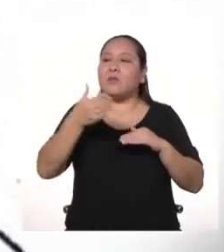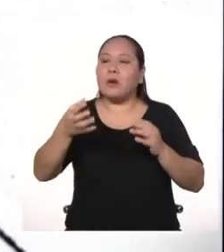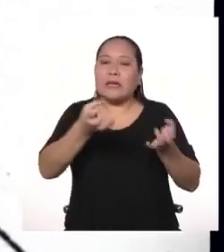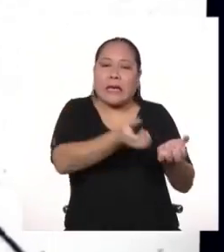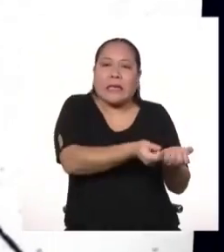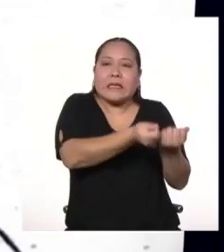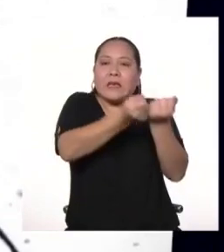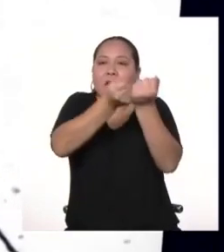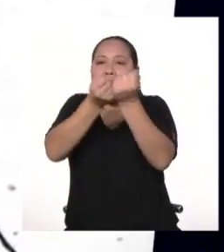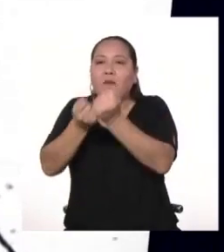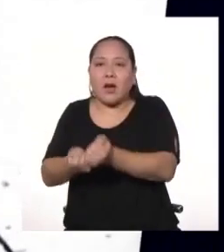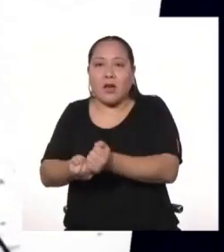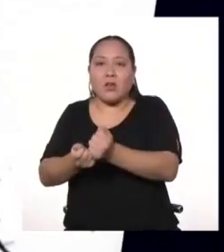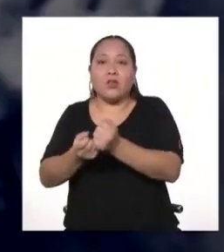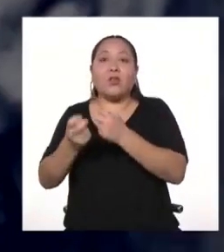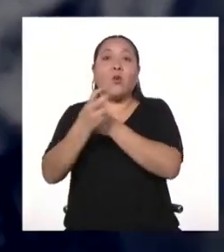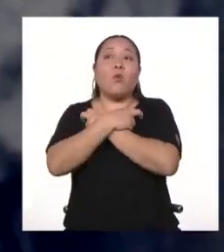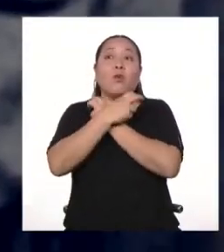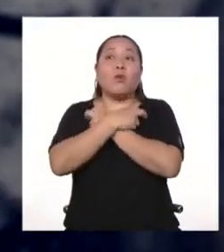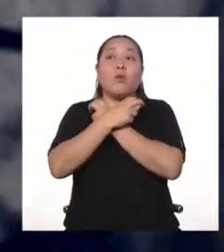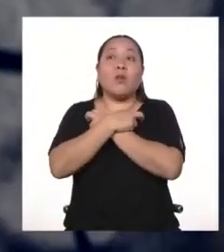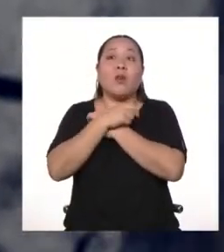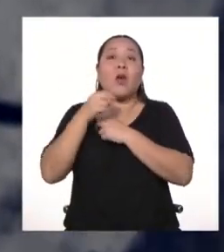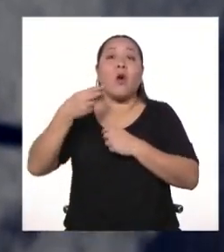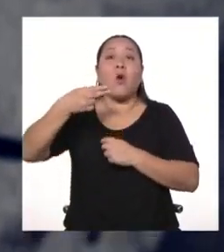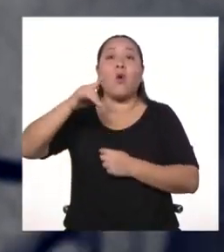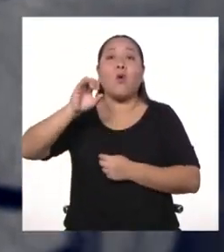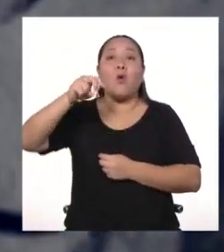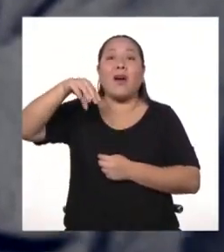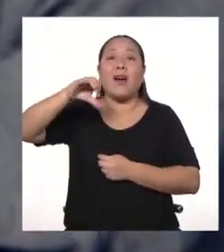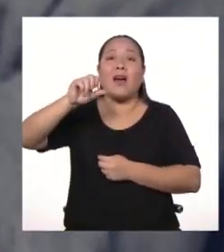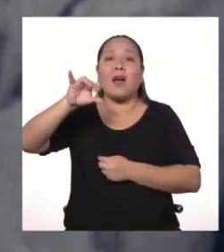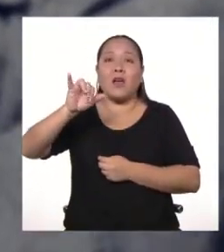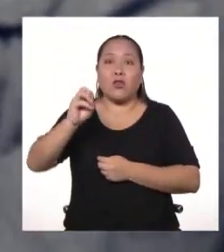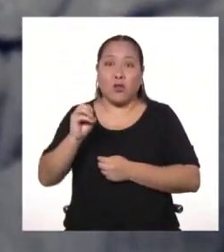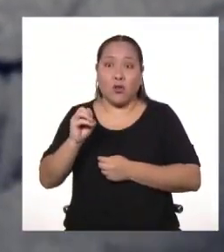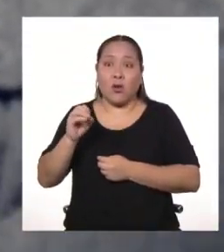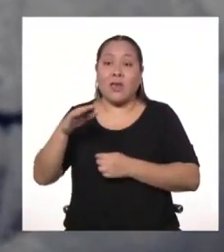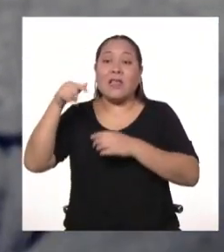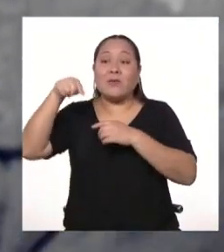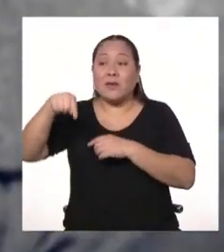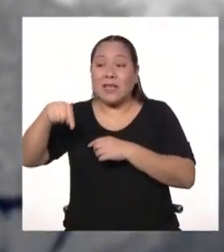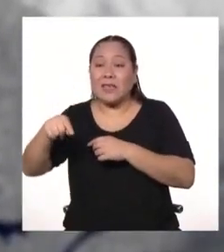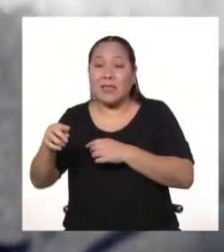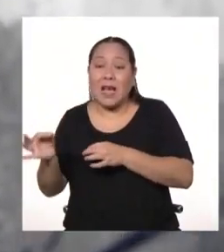restos a Huancayo a lomo de mula y de Huancayo hasta Lima en tren.